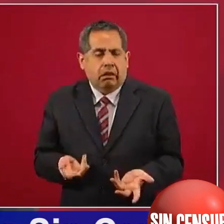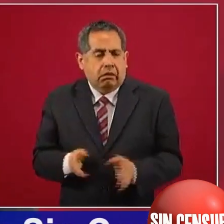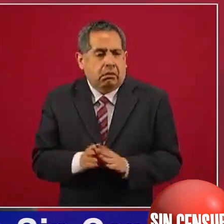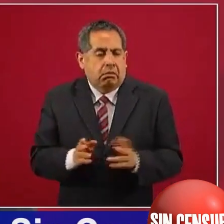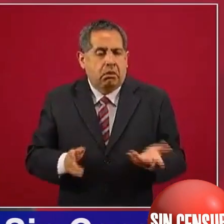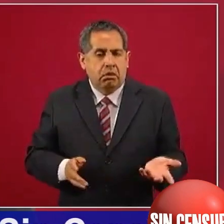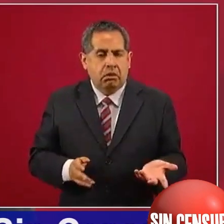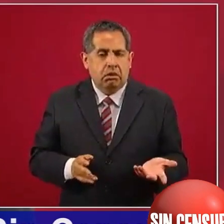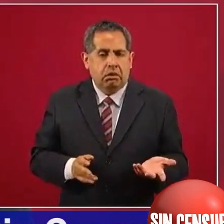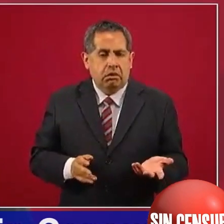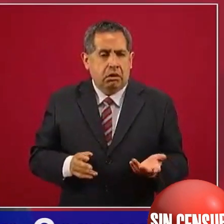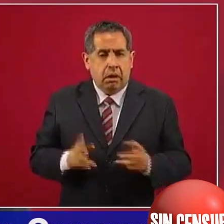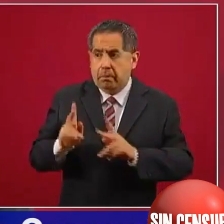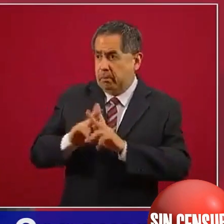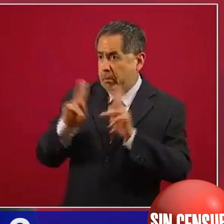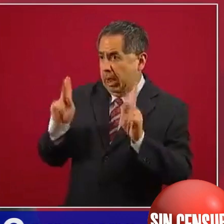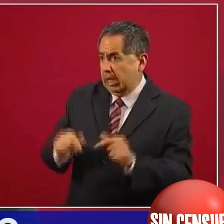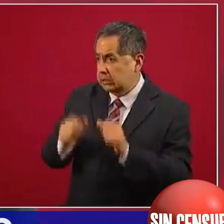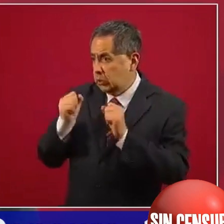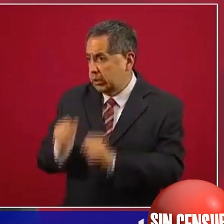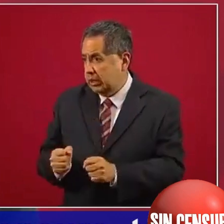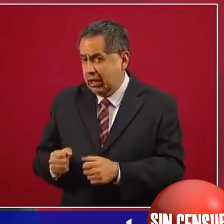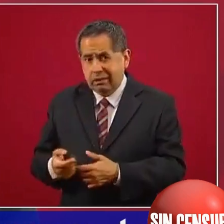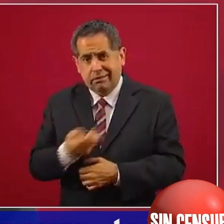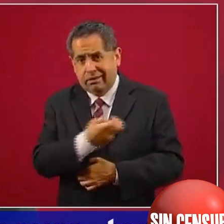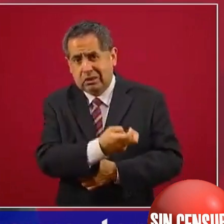de garantizar la paz de esa forma